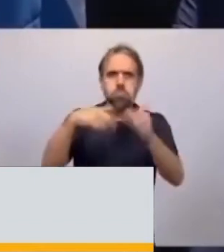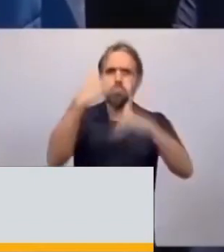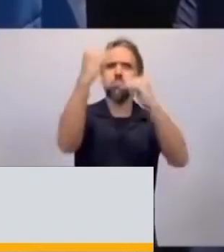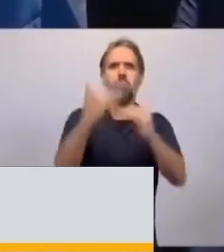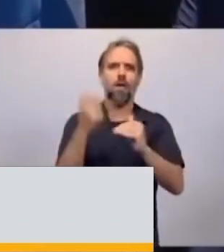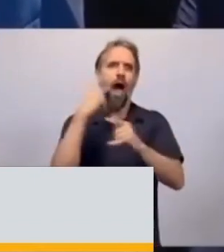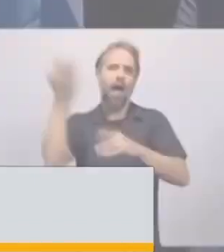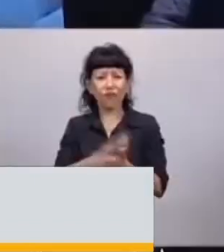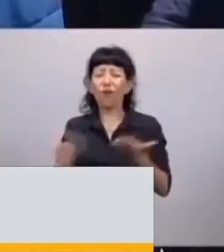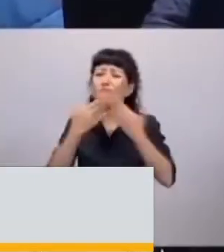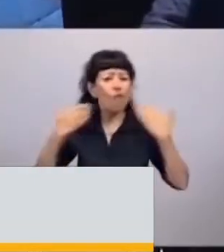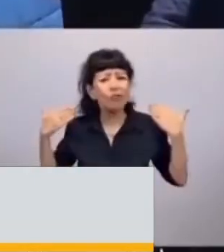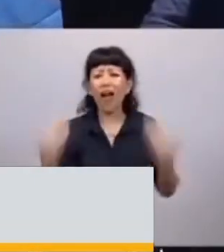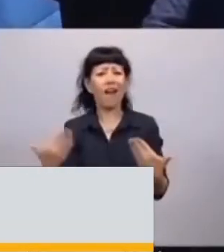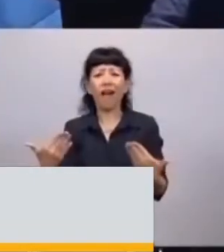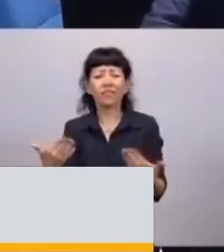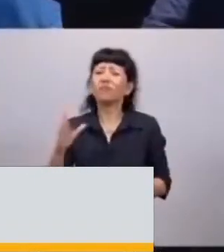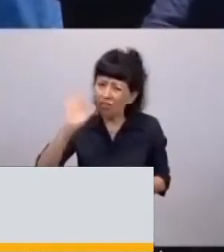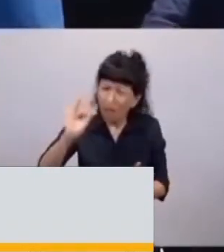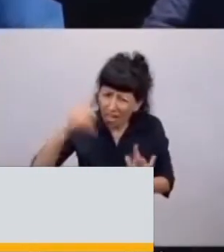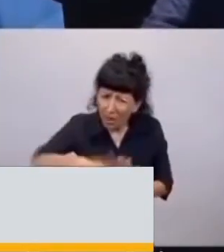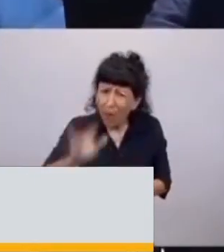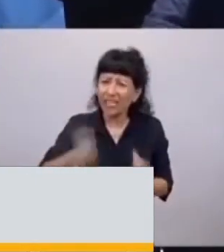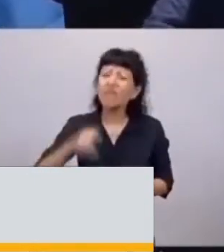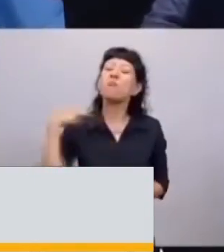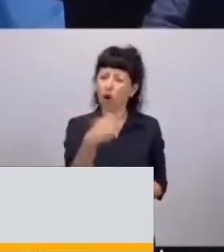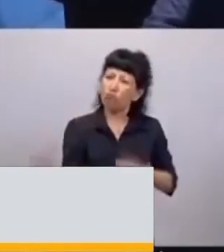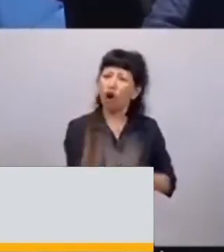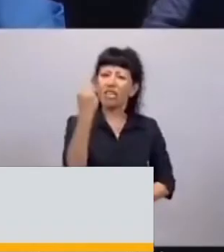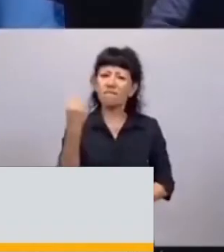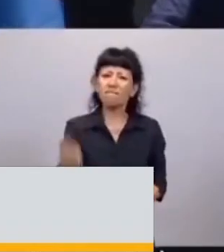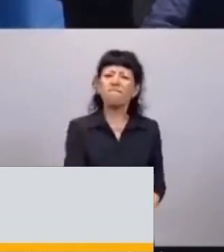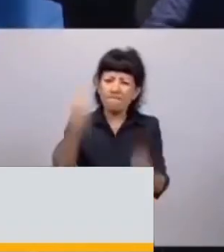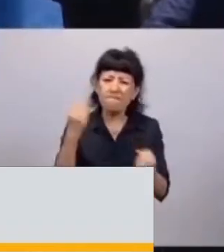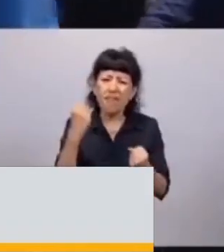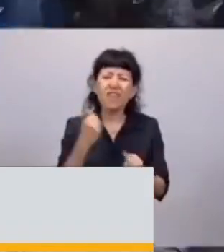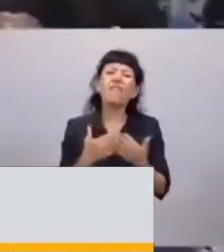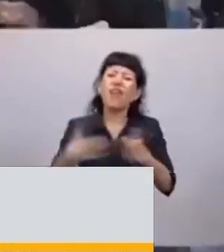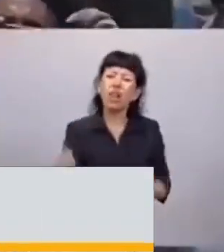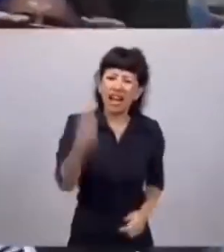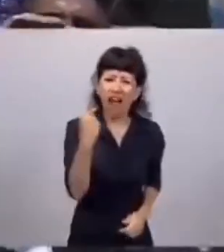el que nos han metido. Será difícil, pero lo vamos a lograr. ¡Viva la libertad, carajo!